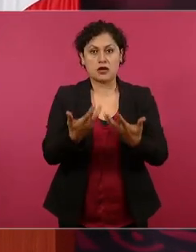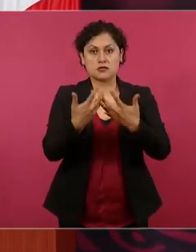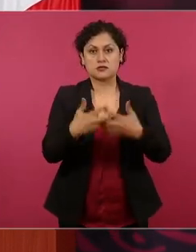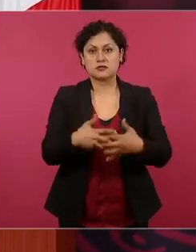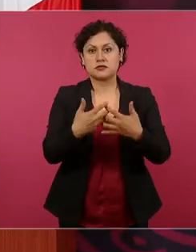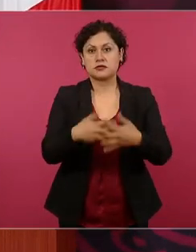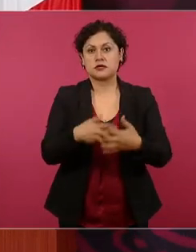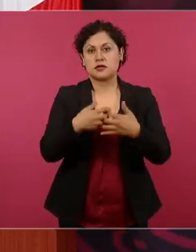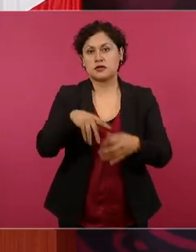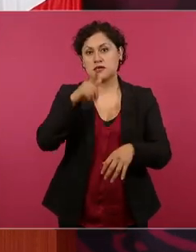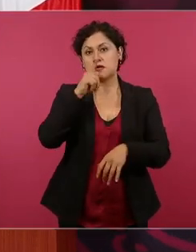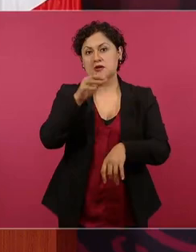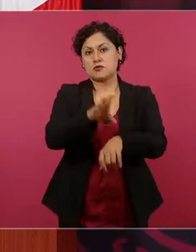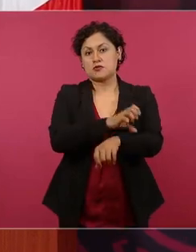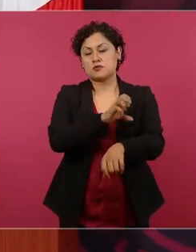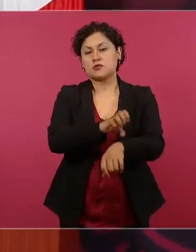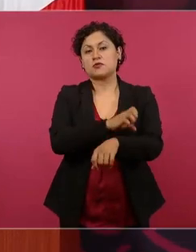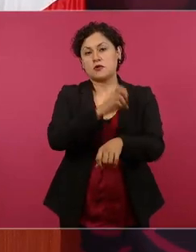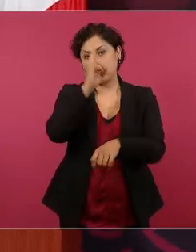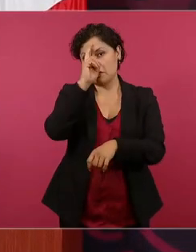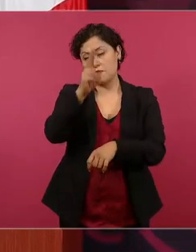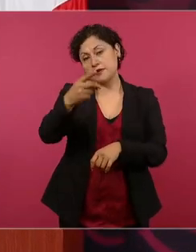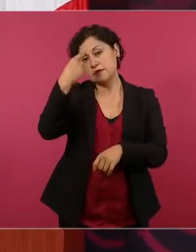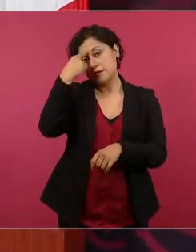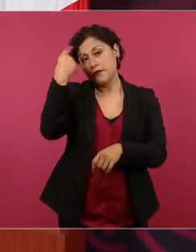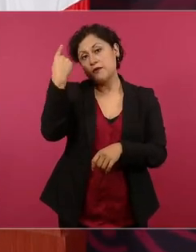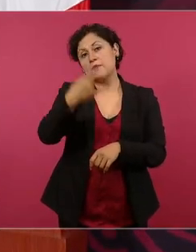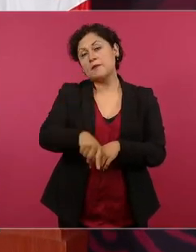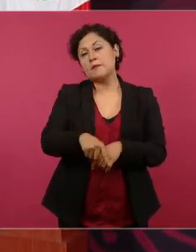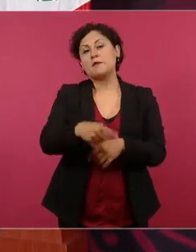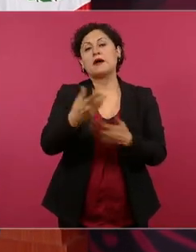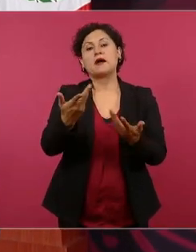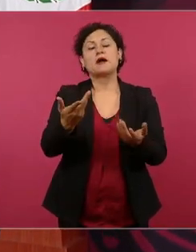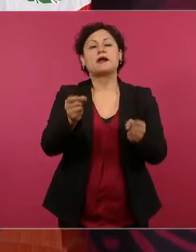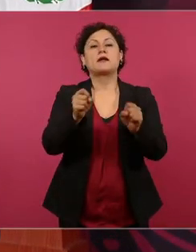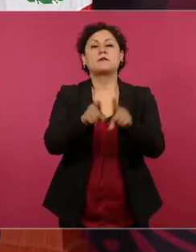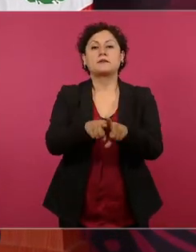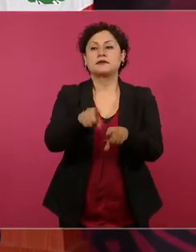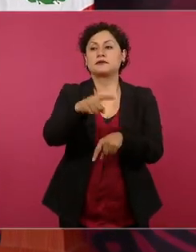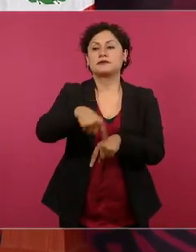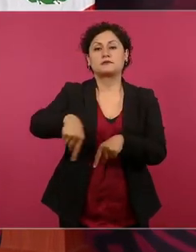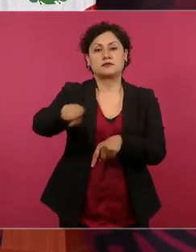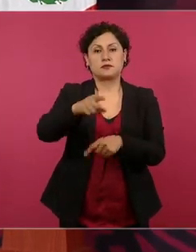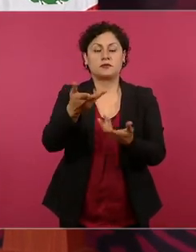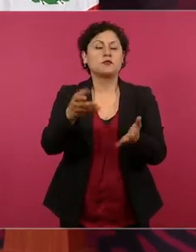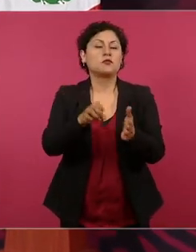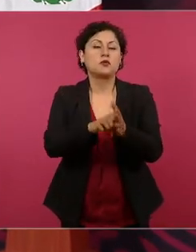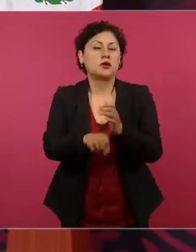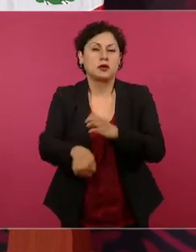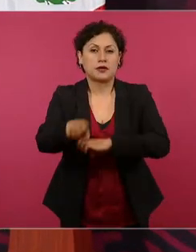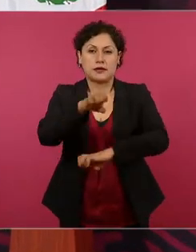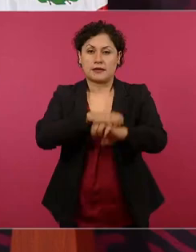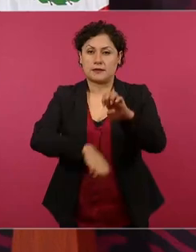consumidores particulares. O sea, autoabasto significa que una empresa, una industria